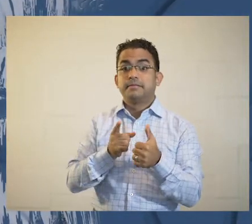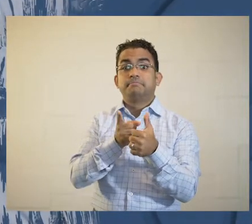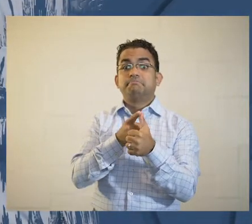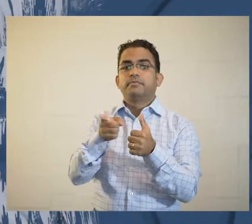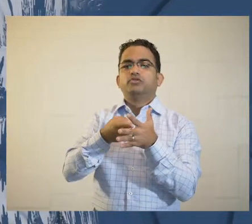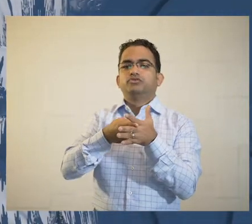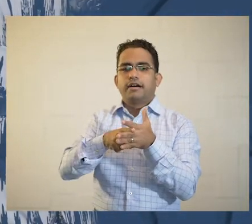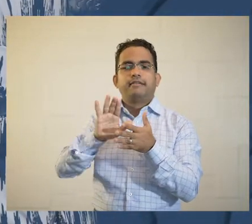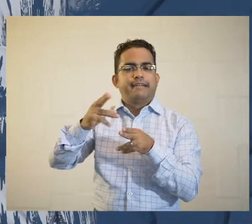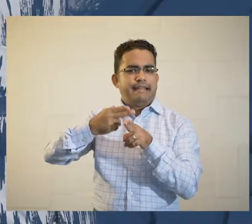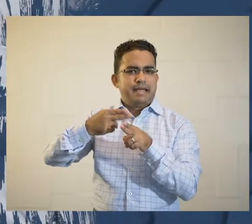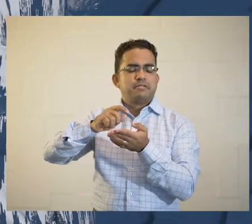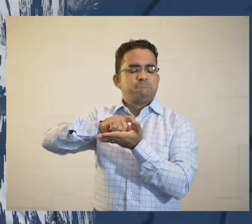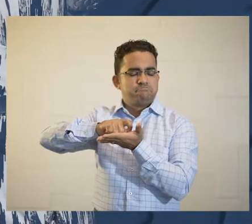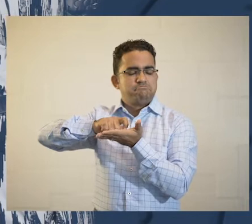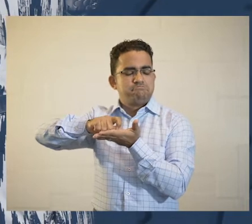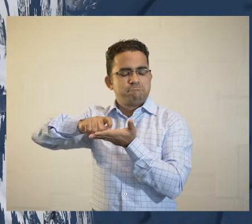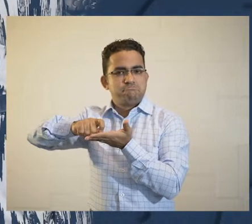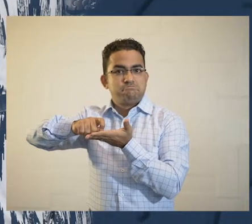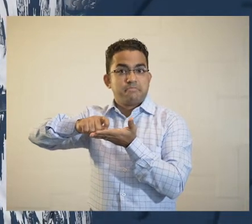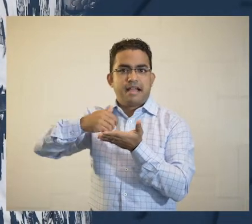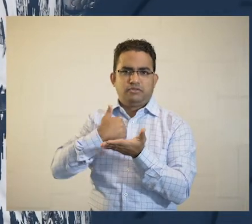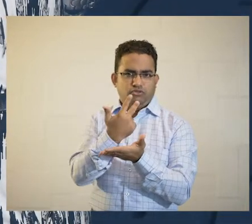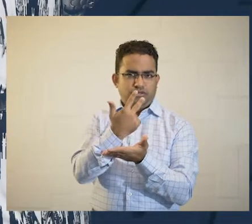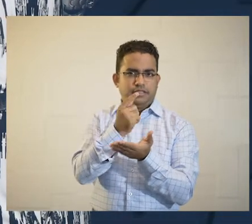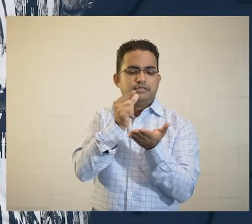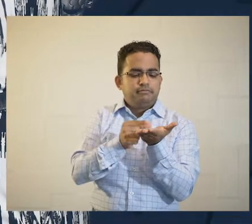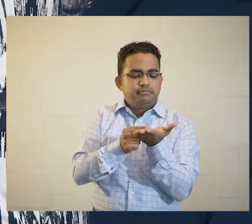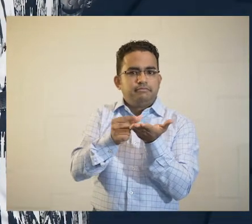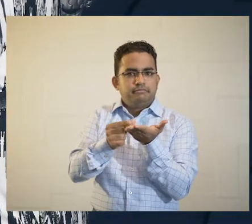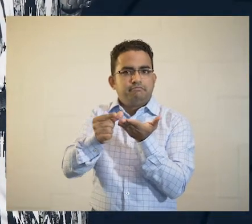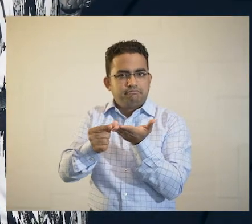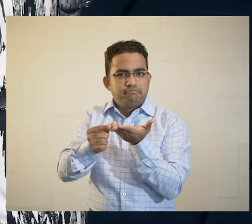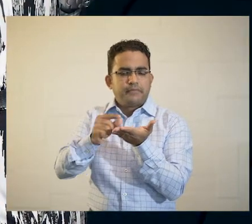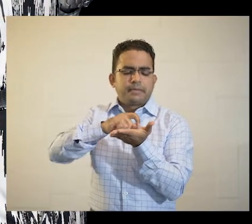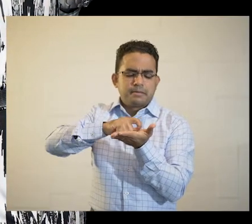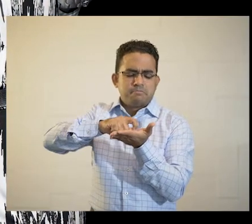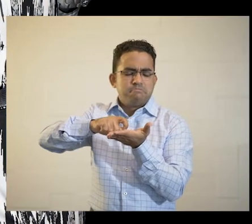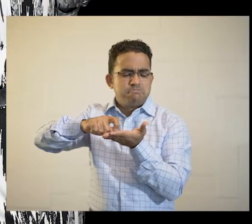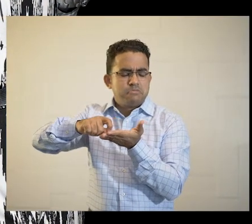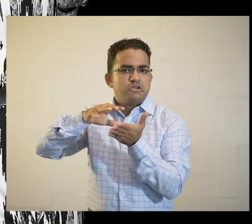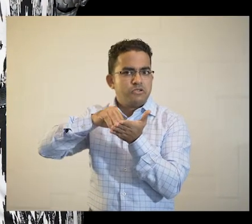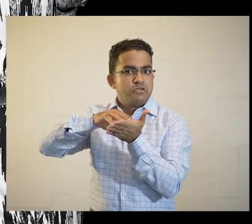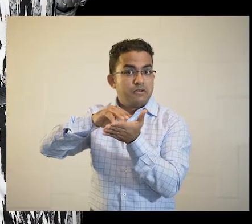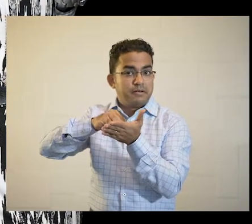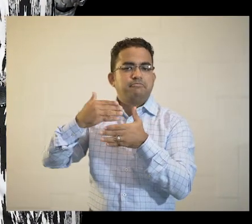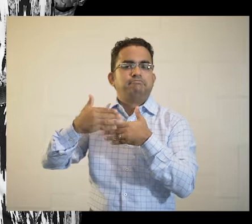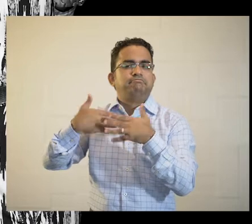Primero aprendió a escribir su nombre, compuesto de tres vocales blandas y una fuerte.